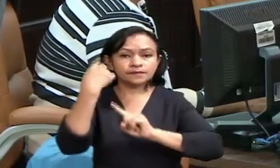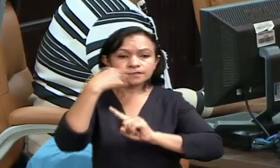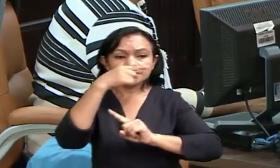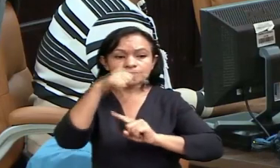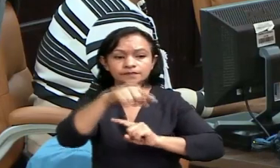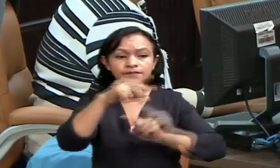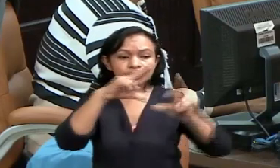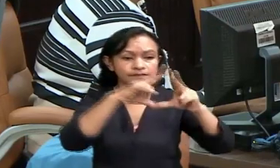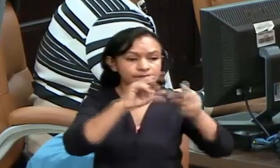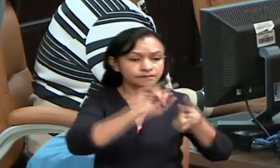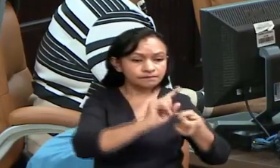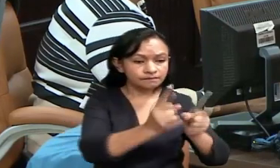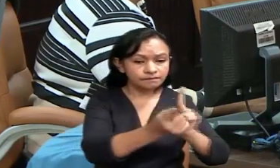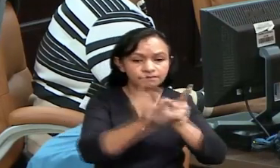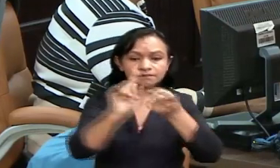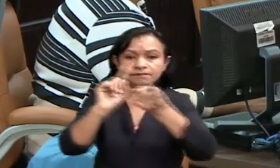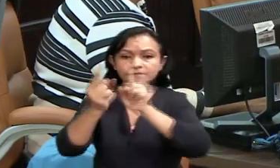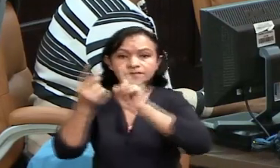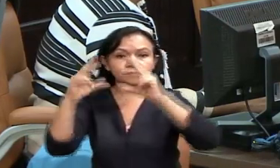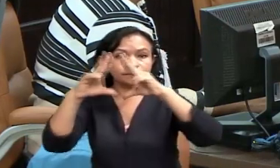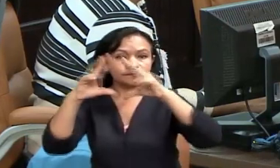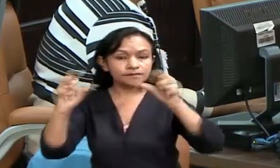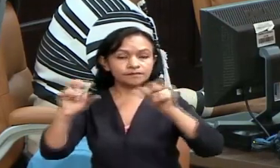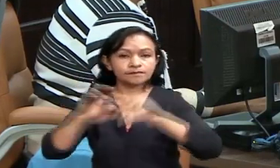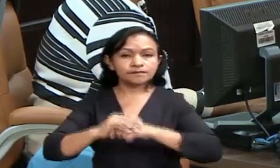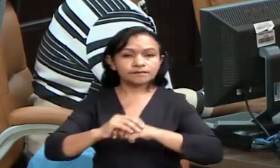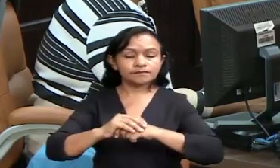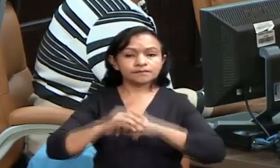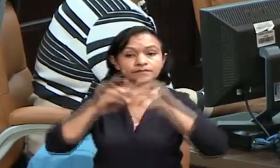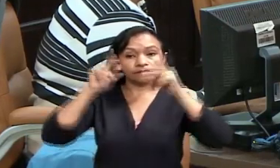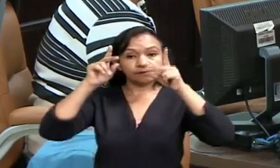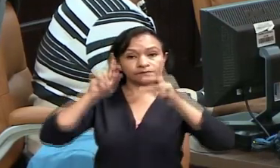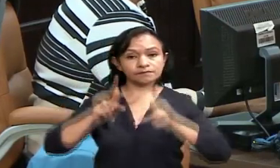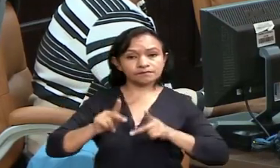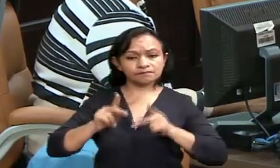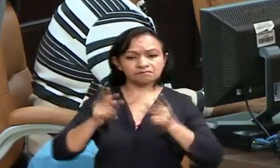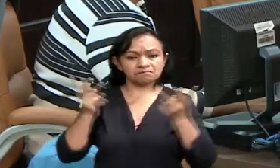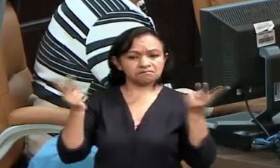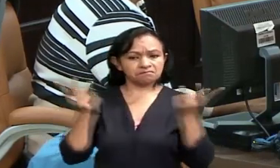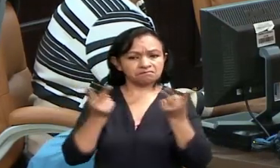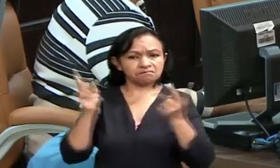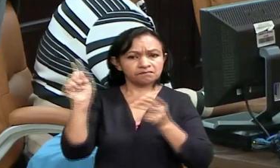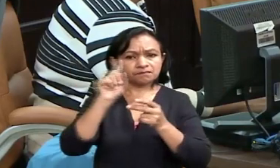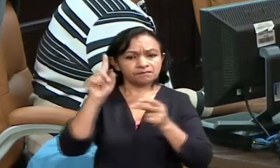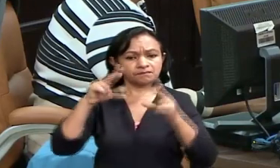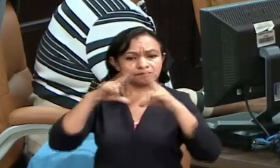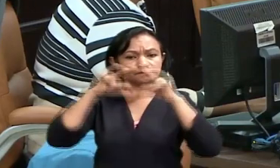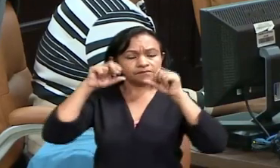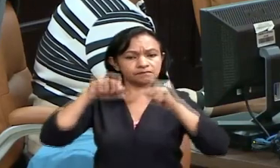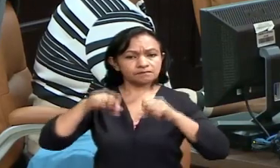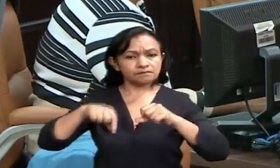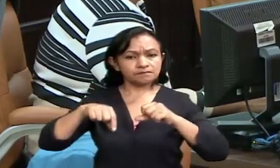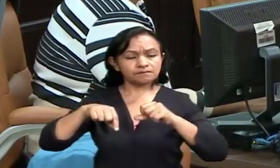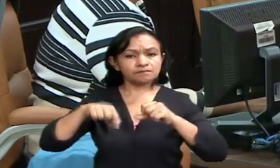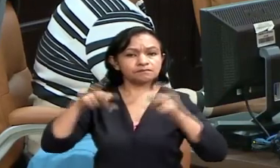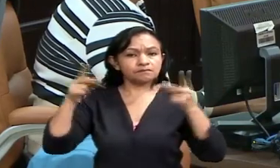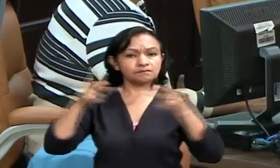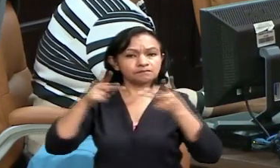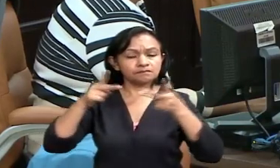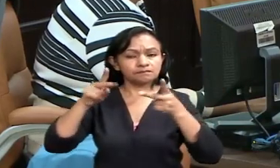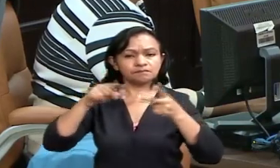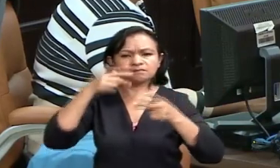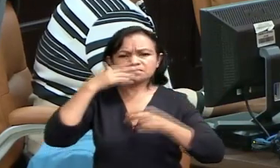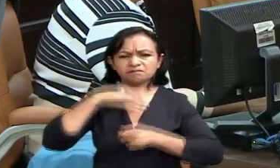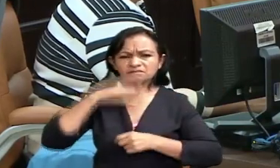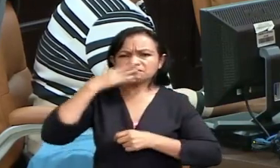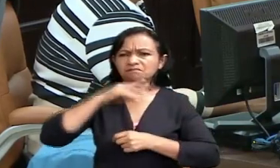país, porque solo alguien que no viva en este país, o que viva, pero viva en